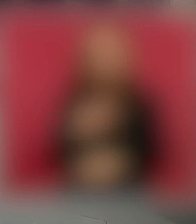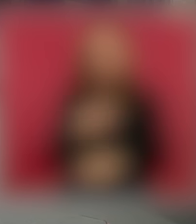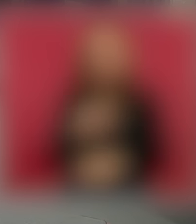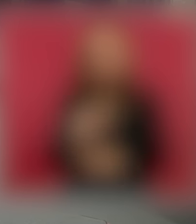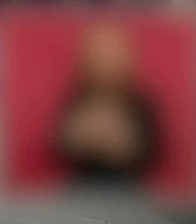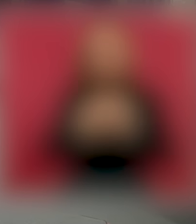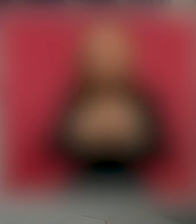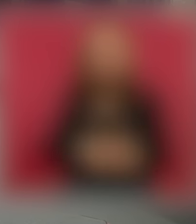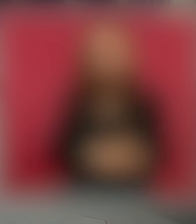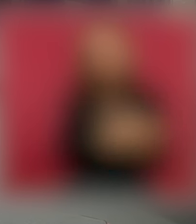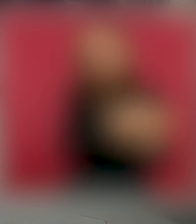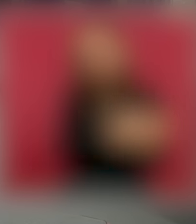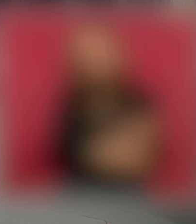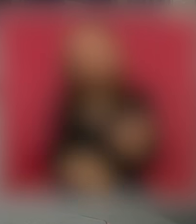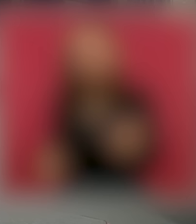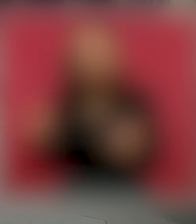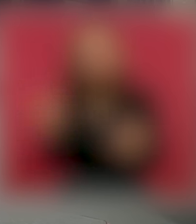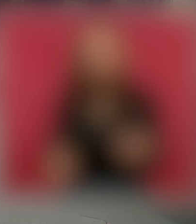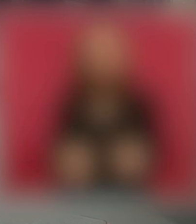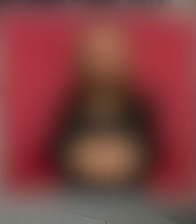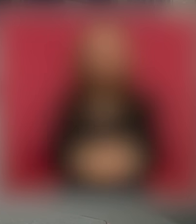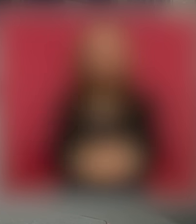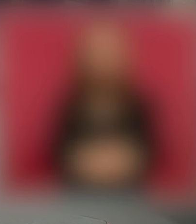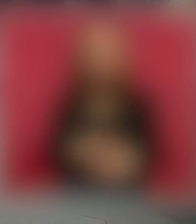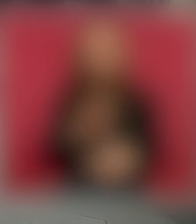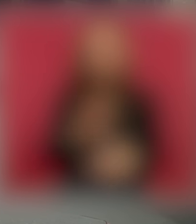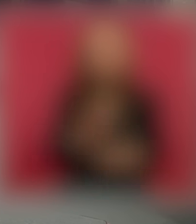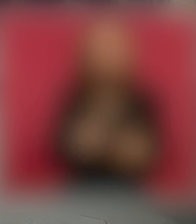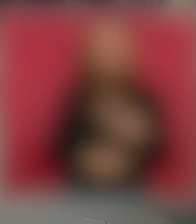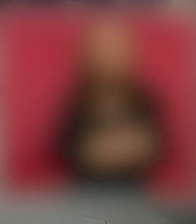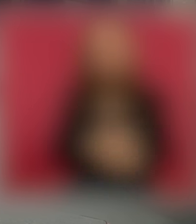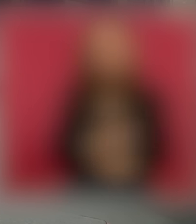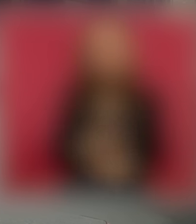Desde el 95. ¿95?